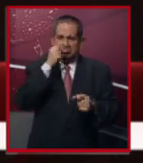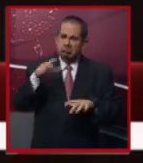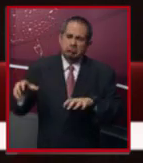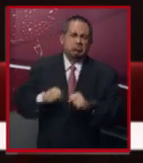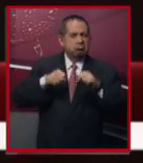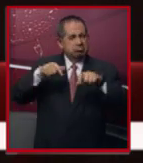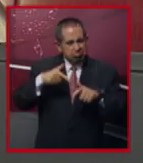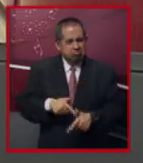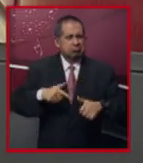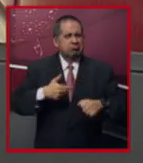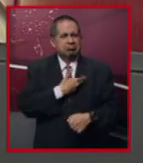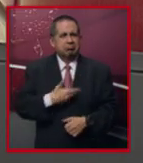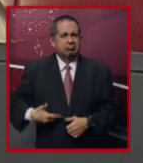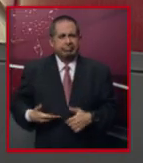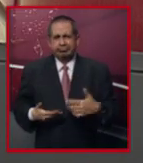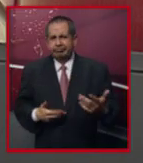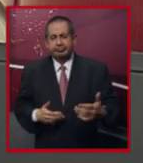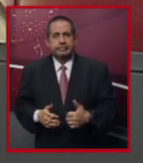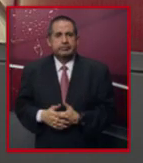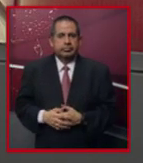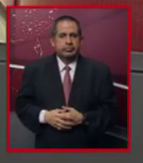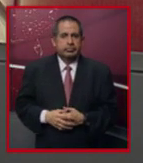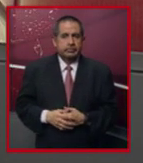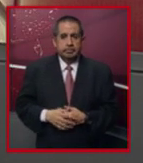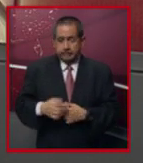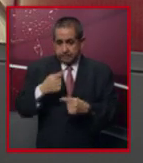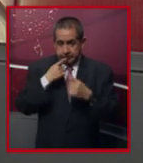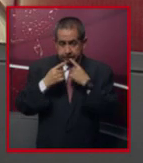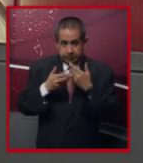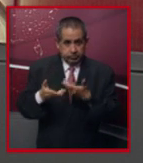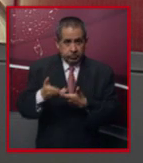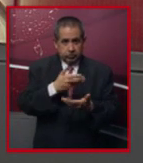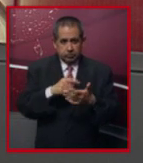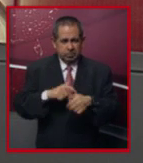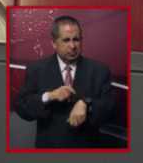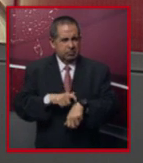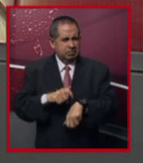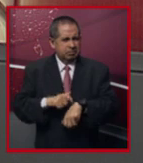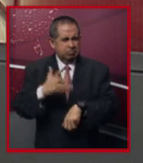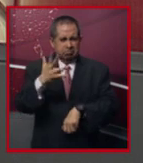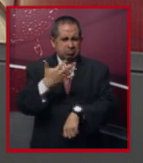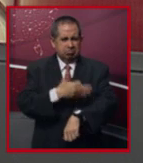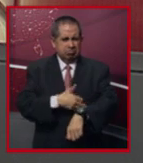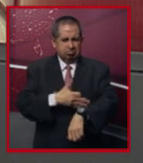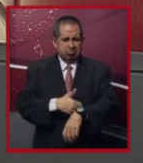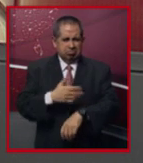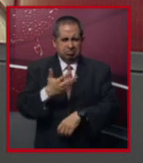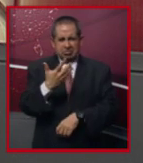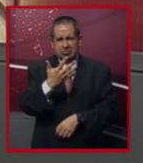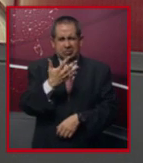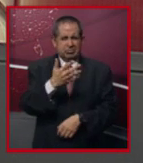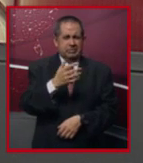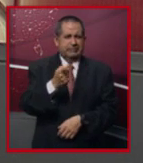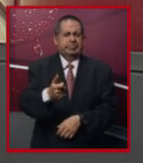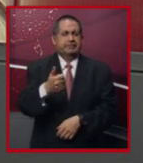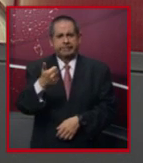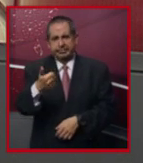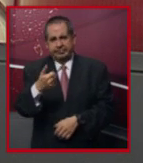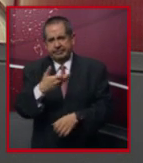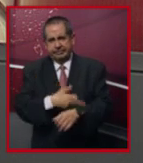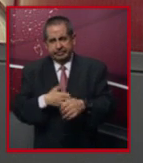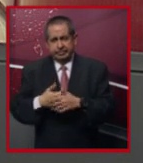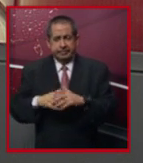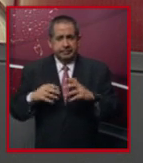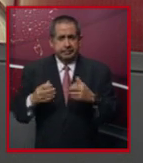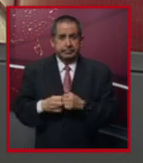arrebata. Bueno, en este momento de la discusión eran las 5 de la tarde con 55 minutos. Ya se